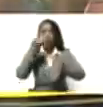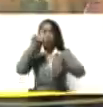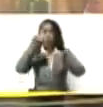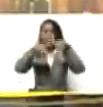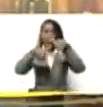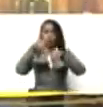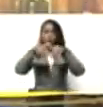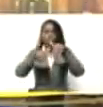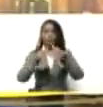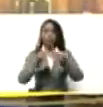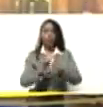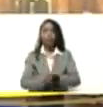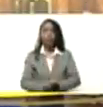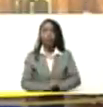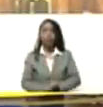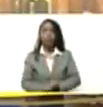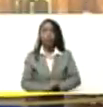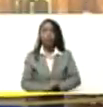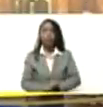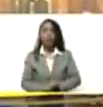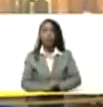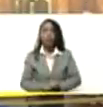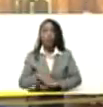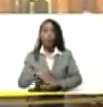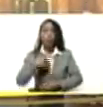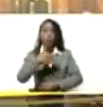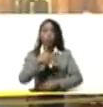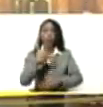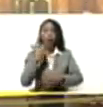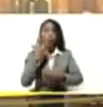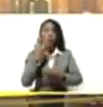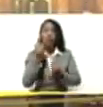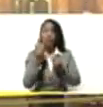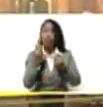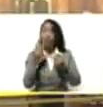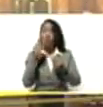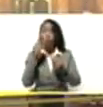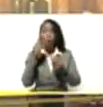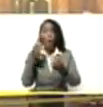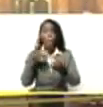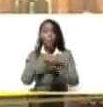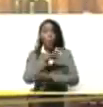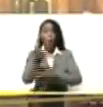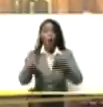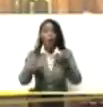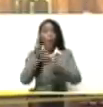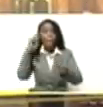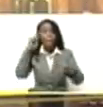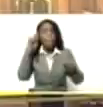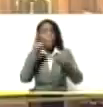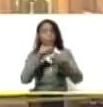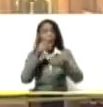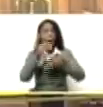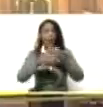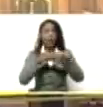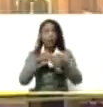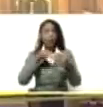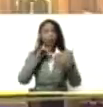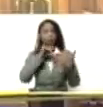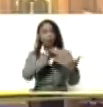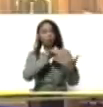emprendimientos del país yo llamo a toda la banca pública a toda la banca privada a poner el